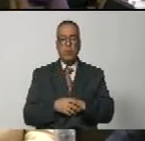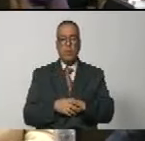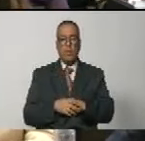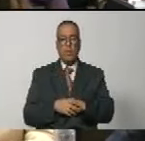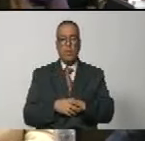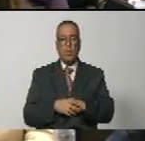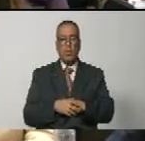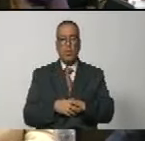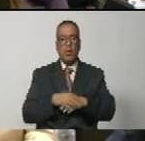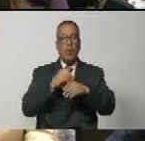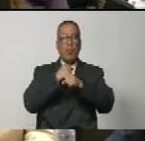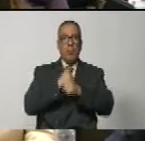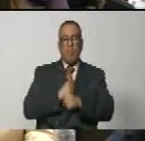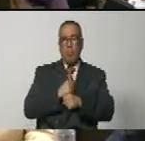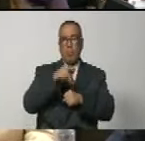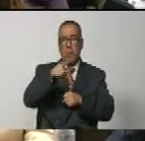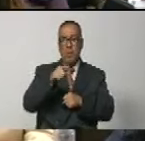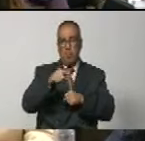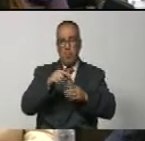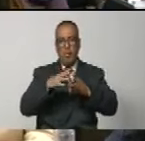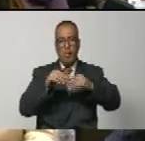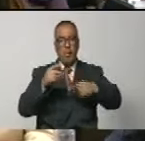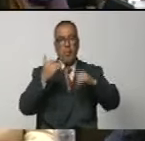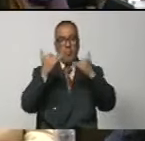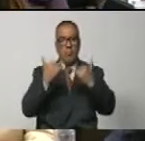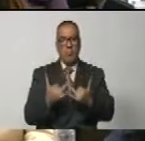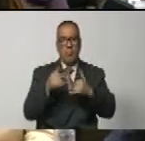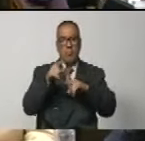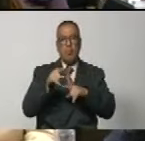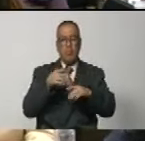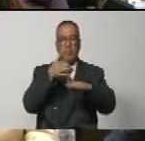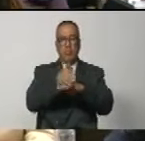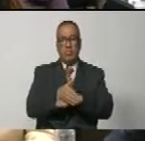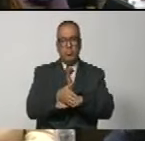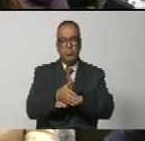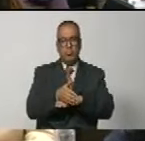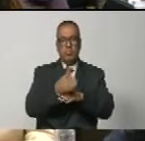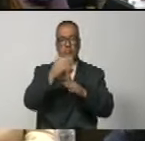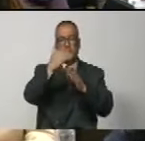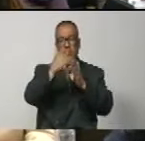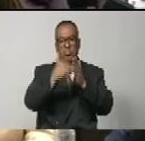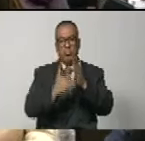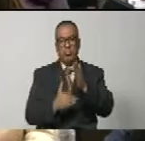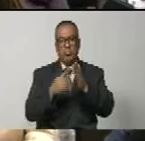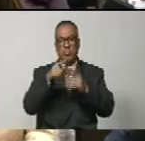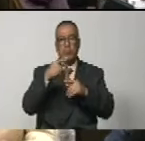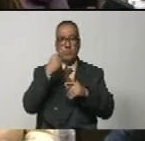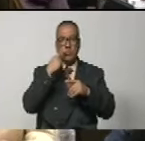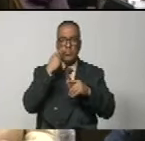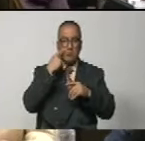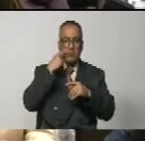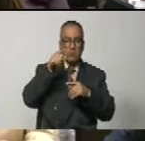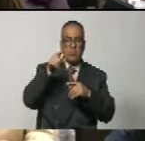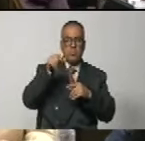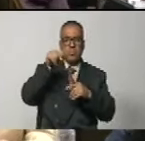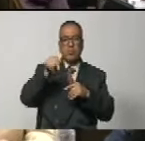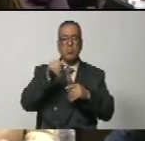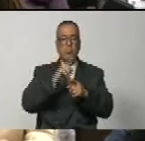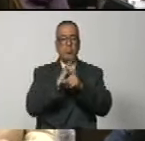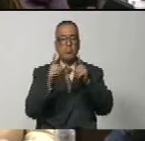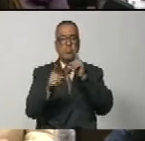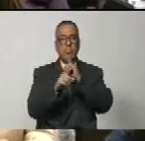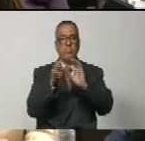de una aspiración hegemónica que ya ha entrado en franca decadencia y que lo estamos evidenciando con los